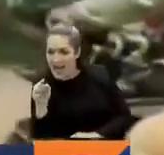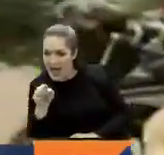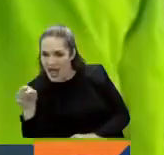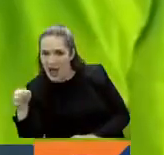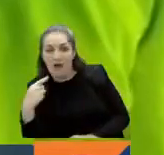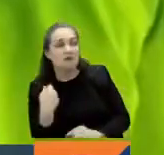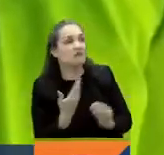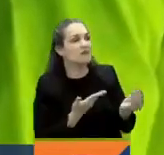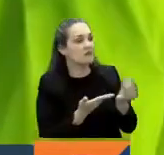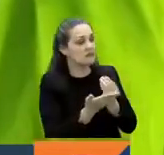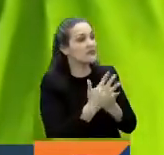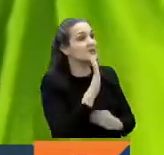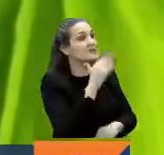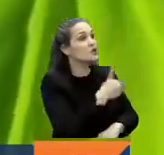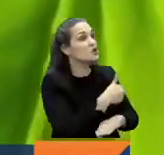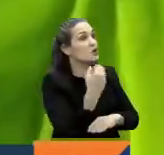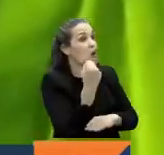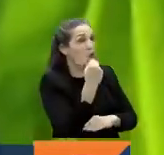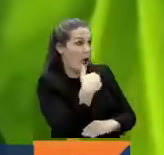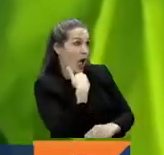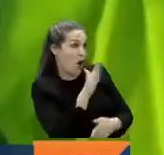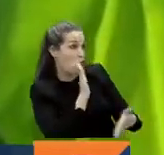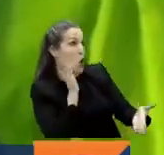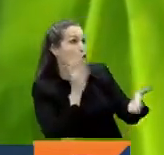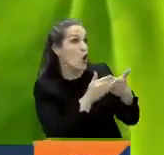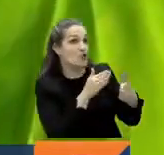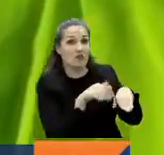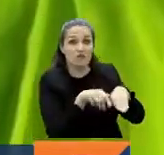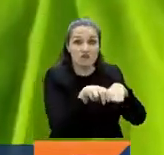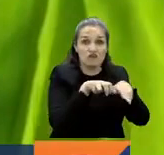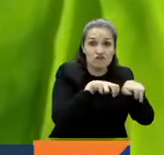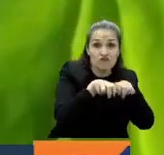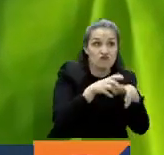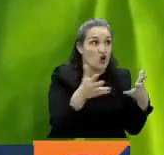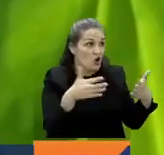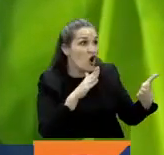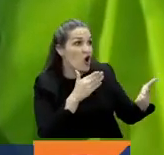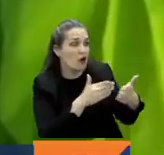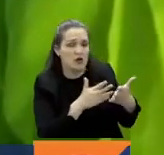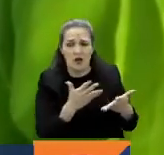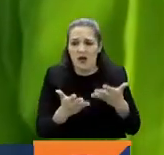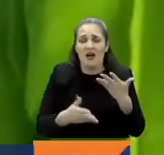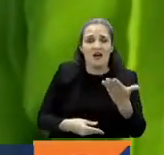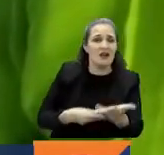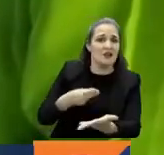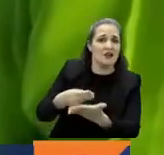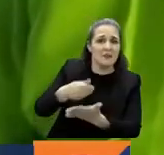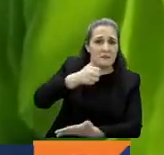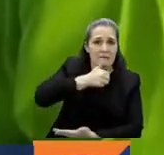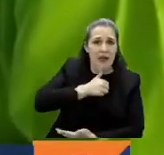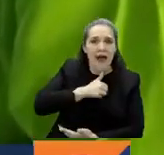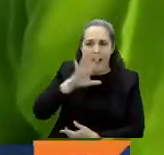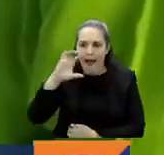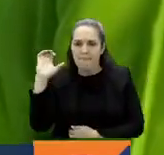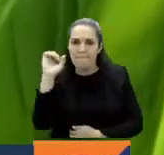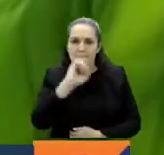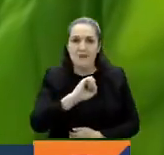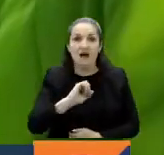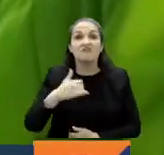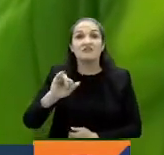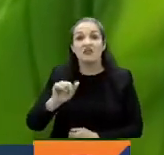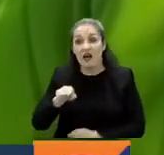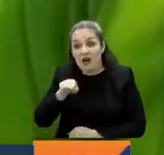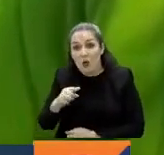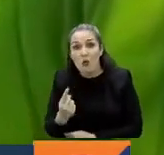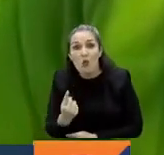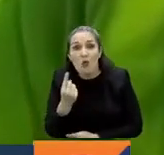5 millones de pesos a cambio de no atentar contra sus vidas. En lo corrido del año, en el Magdalena Medio, han sido capturadas 38 personas por delitos